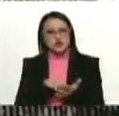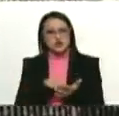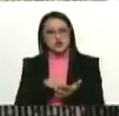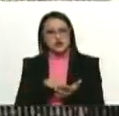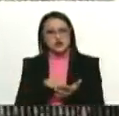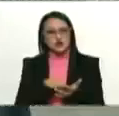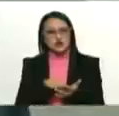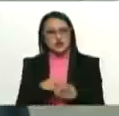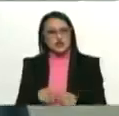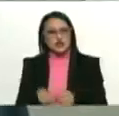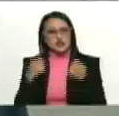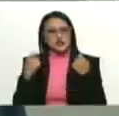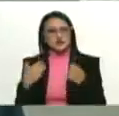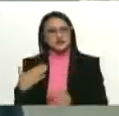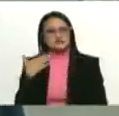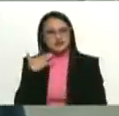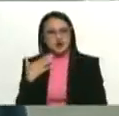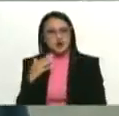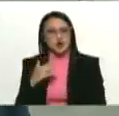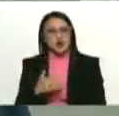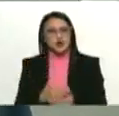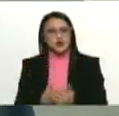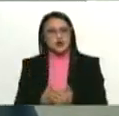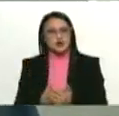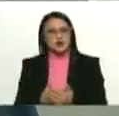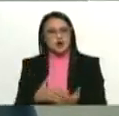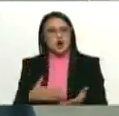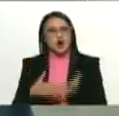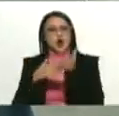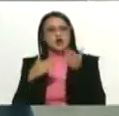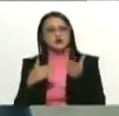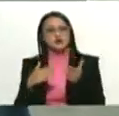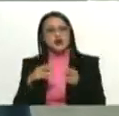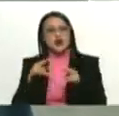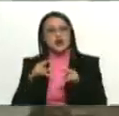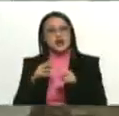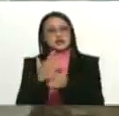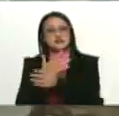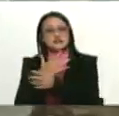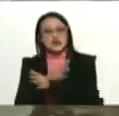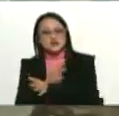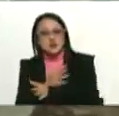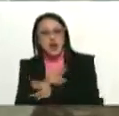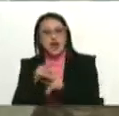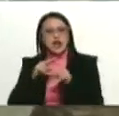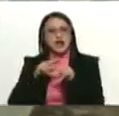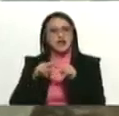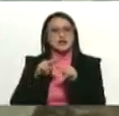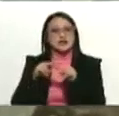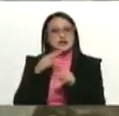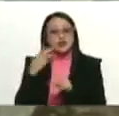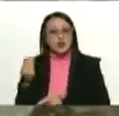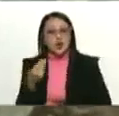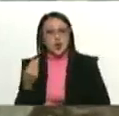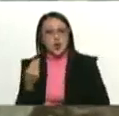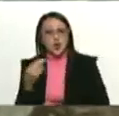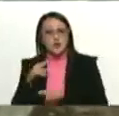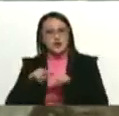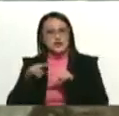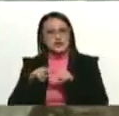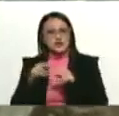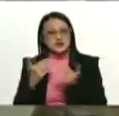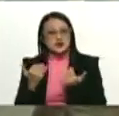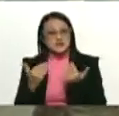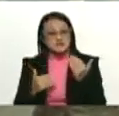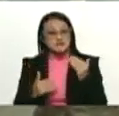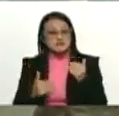los delitos que atenten contra la integridad sexual de niños, niñas y adolescentes, con el fin de